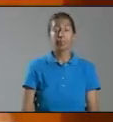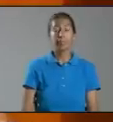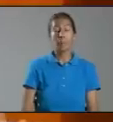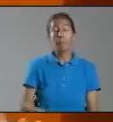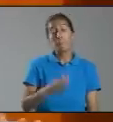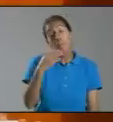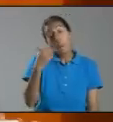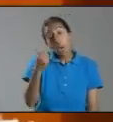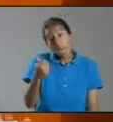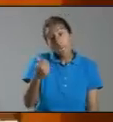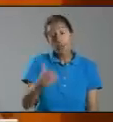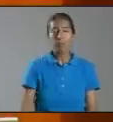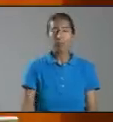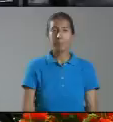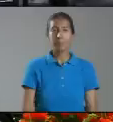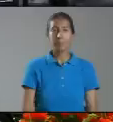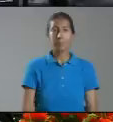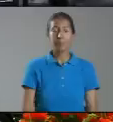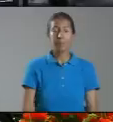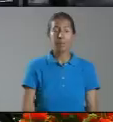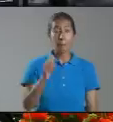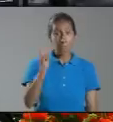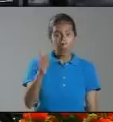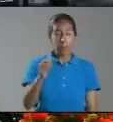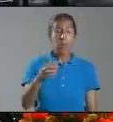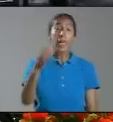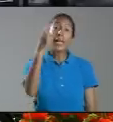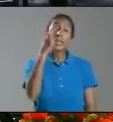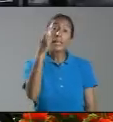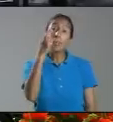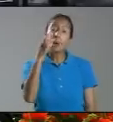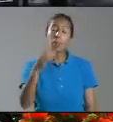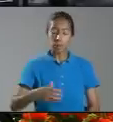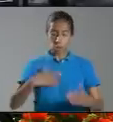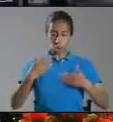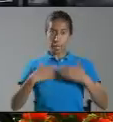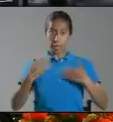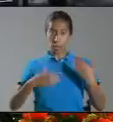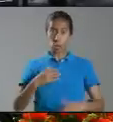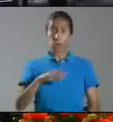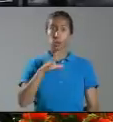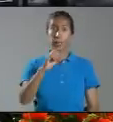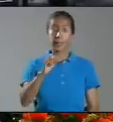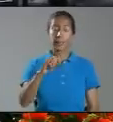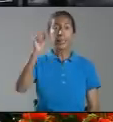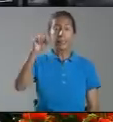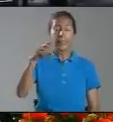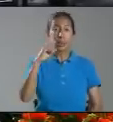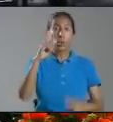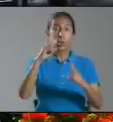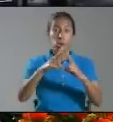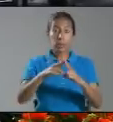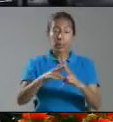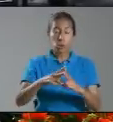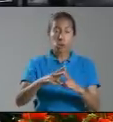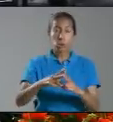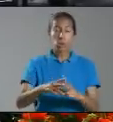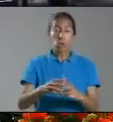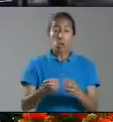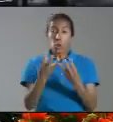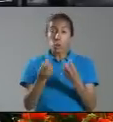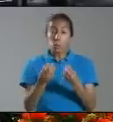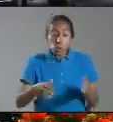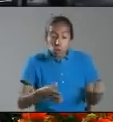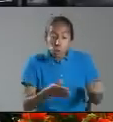Bueno, el termómetro del gozo es para ver si conocimos los caminos, no el